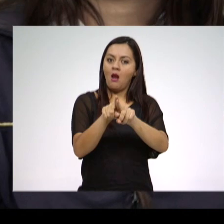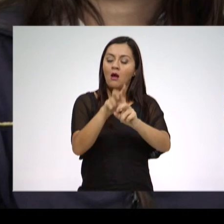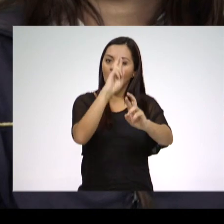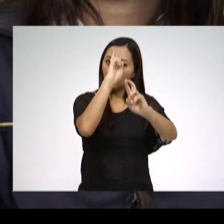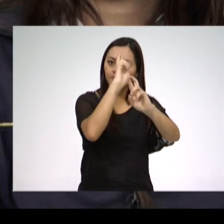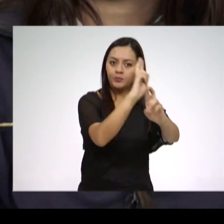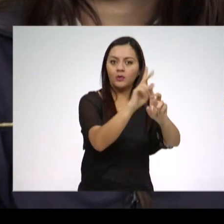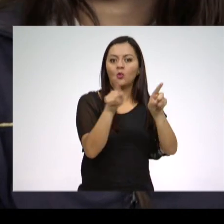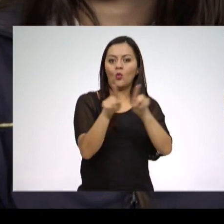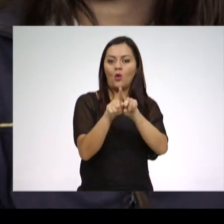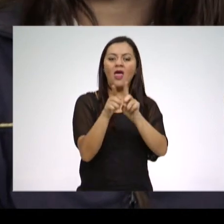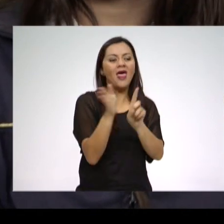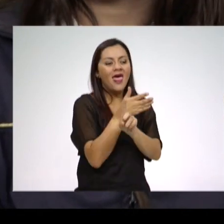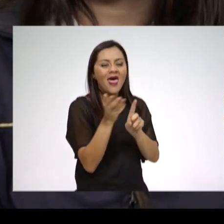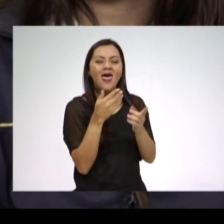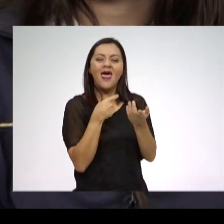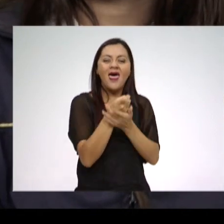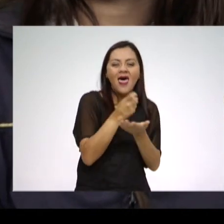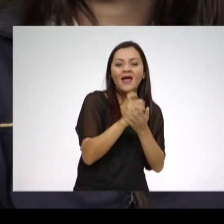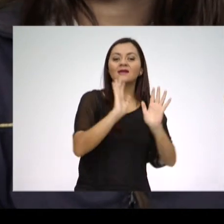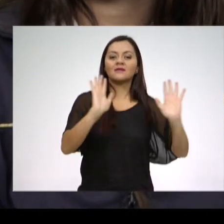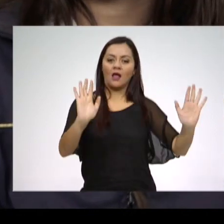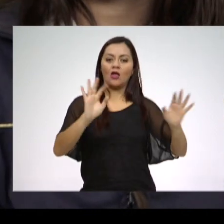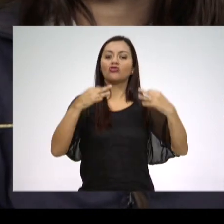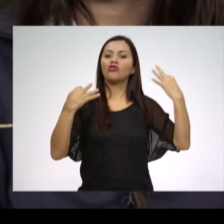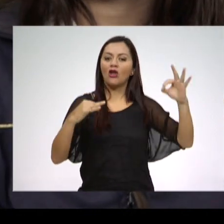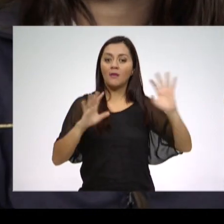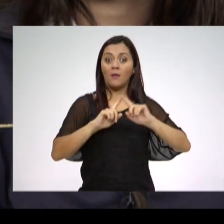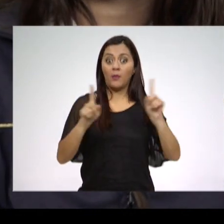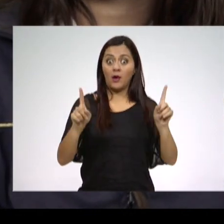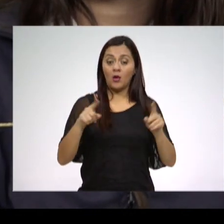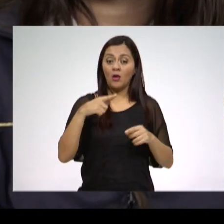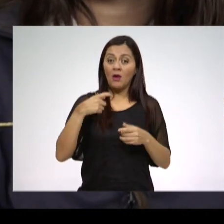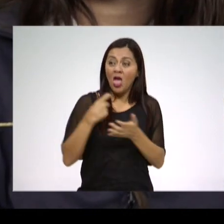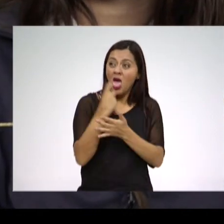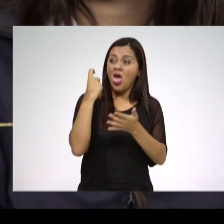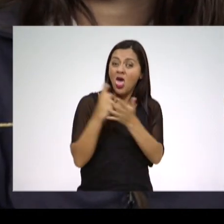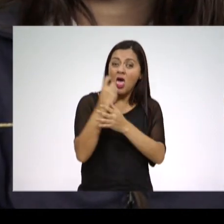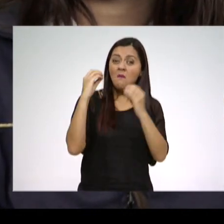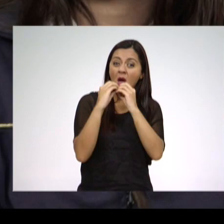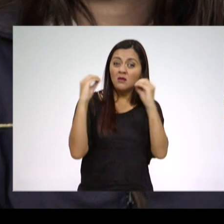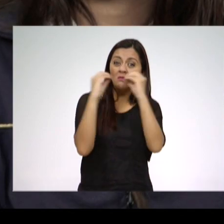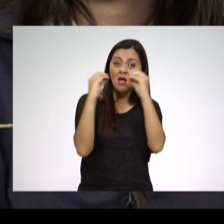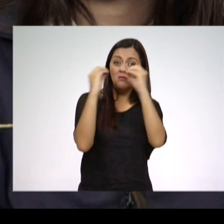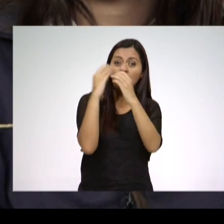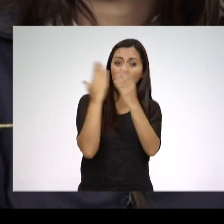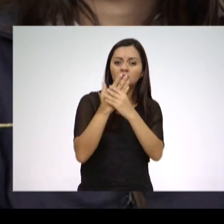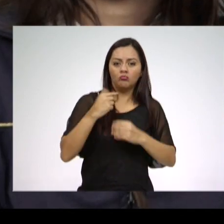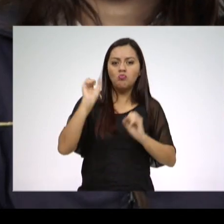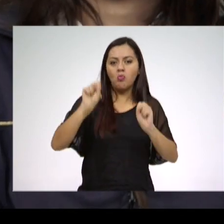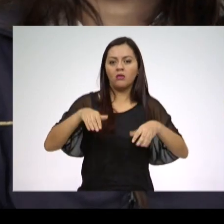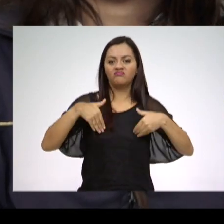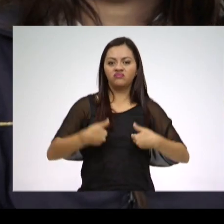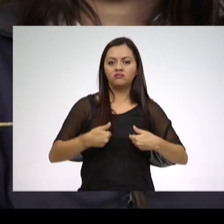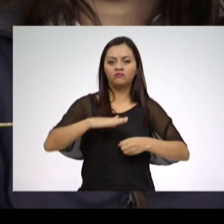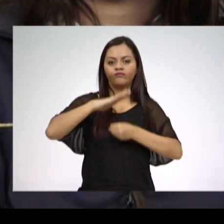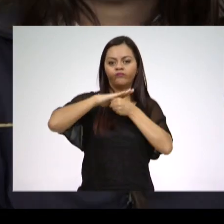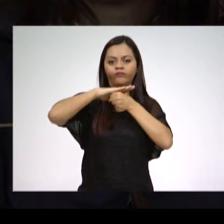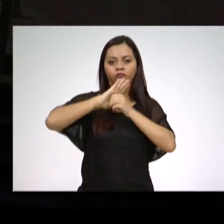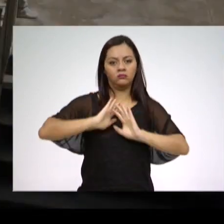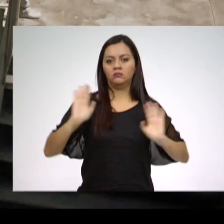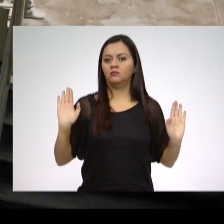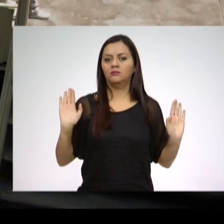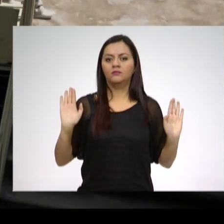Porque cualquier ser humano, cualquier persona se cansa y ya llega a ser una agresión, una molestia para la